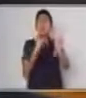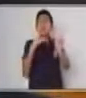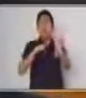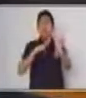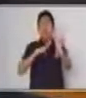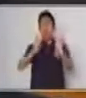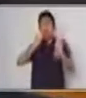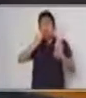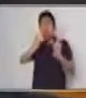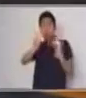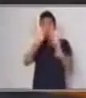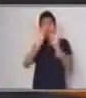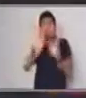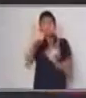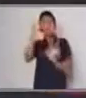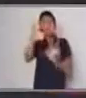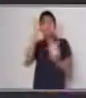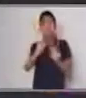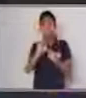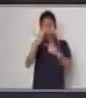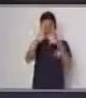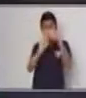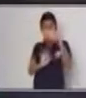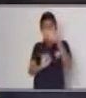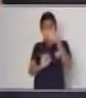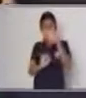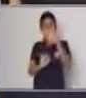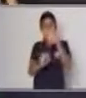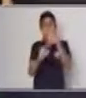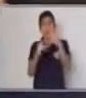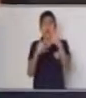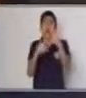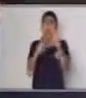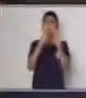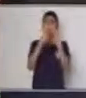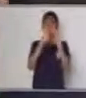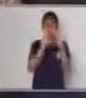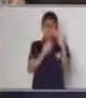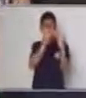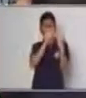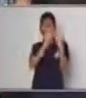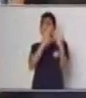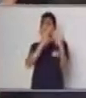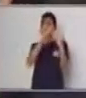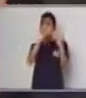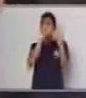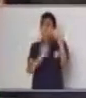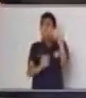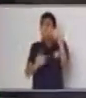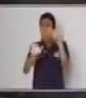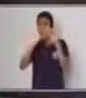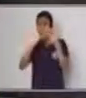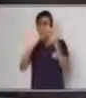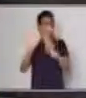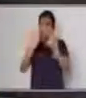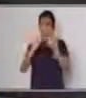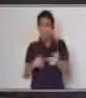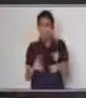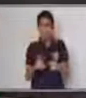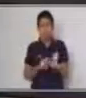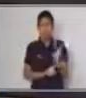entre 1 y el mismo número 2. Son los únicos dos números que me dan un